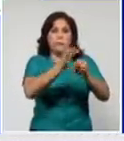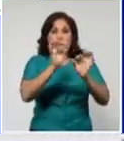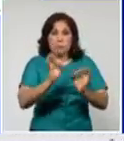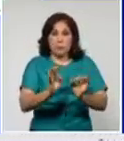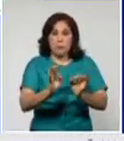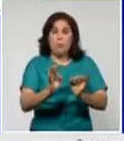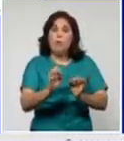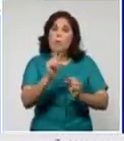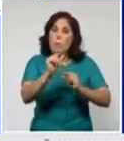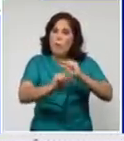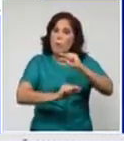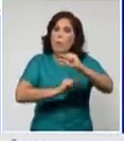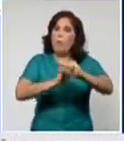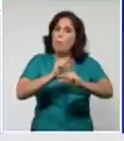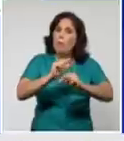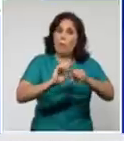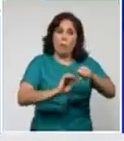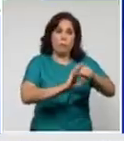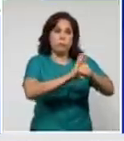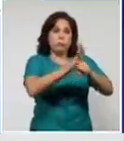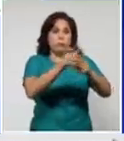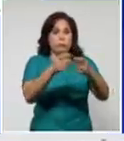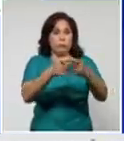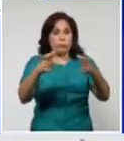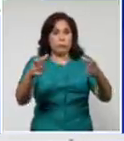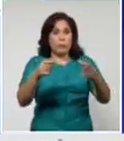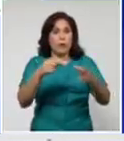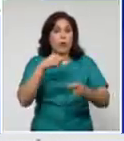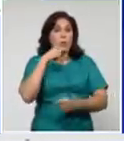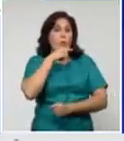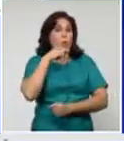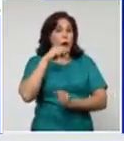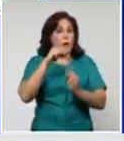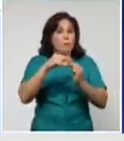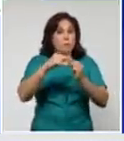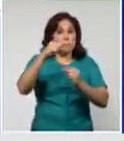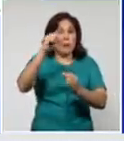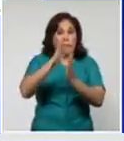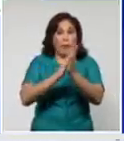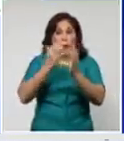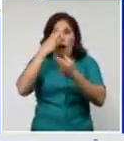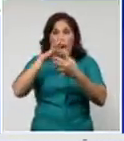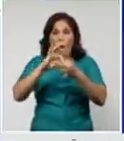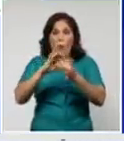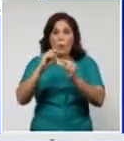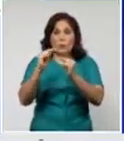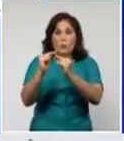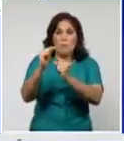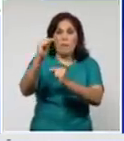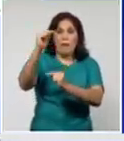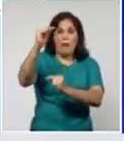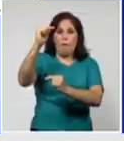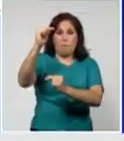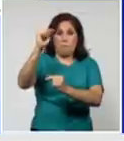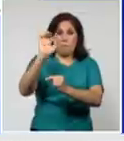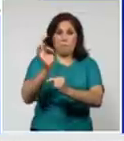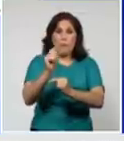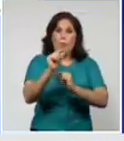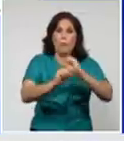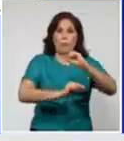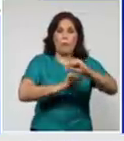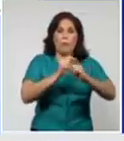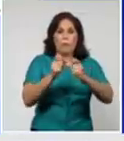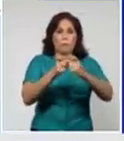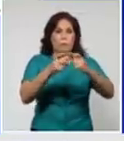ido incrementando. La barra roja es en el mes de agosto, se ha ido incrementando en la medida que han